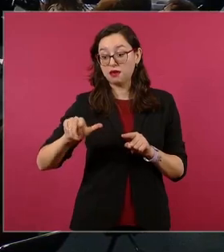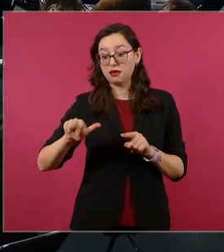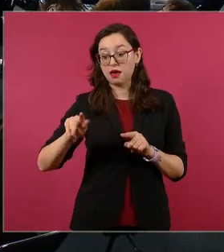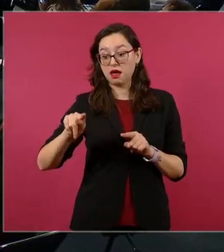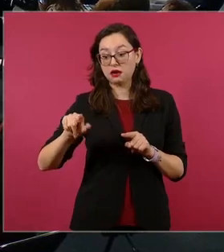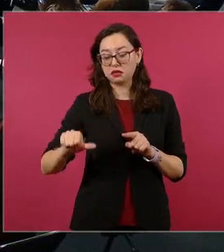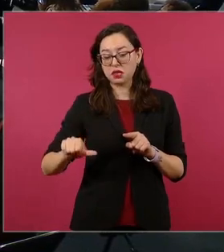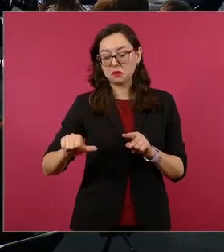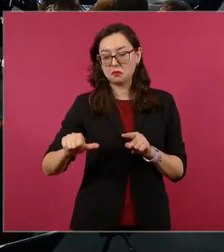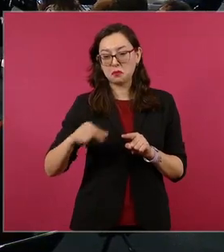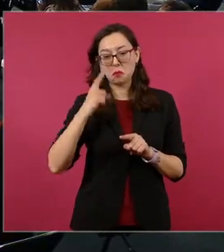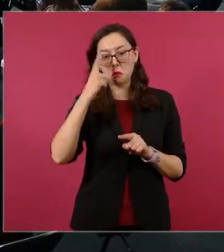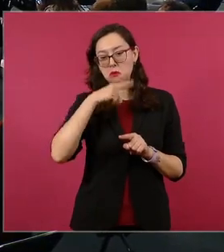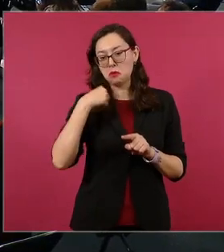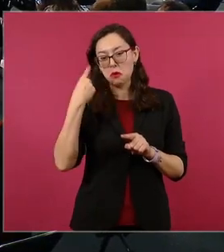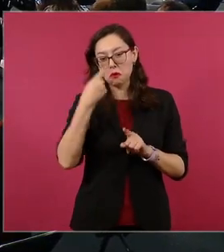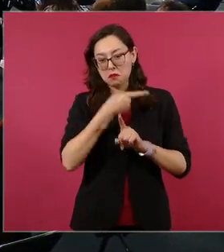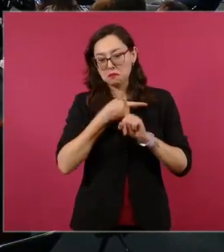1.5 horas.